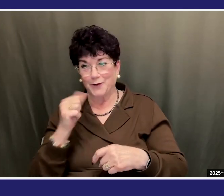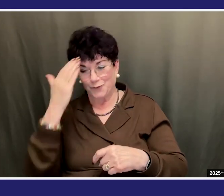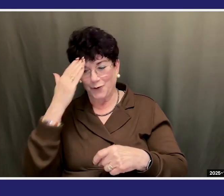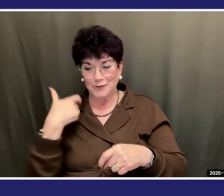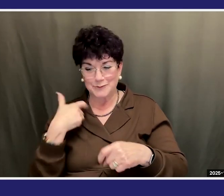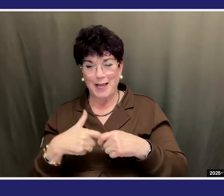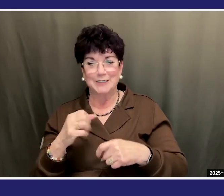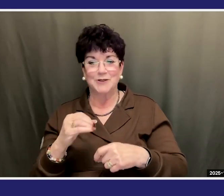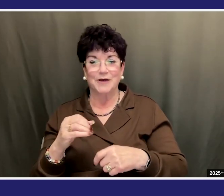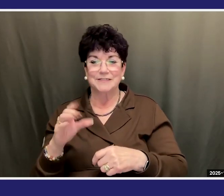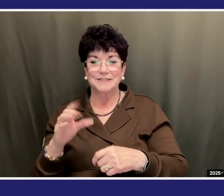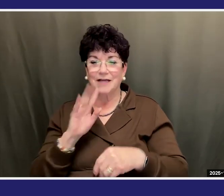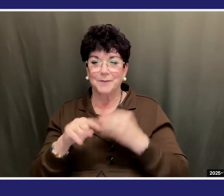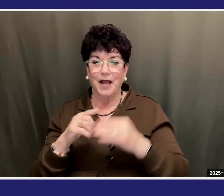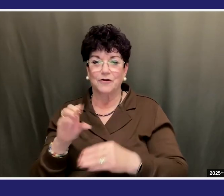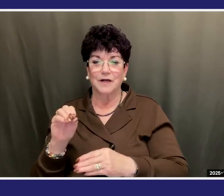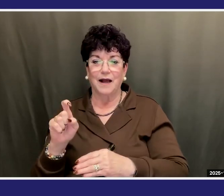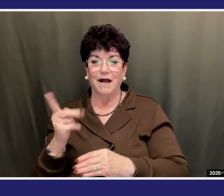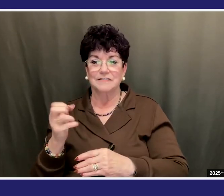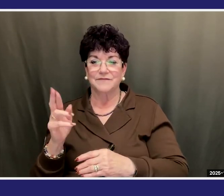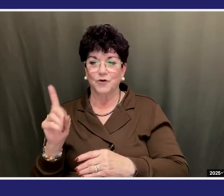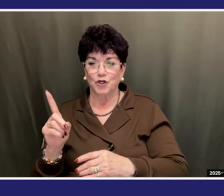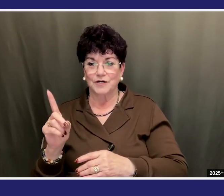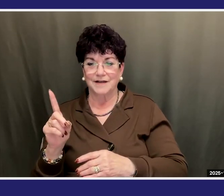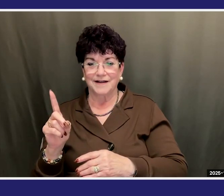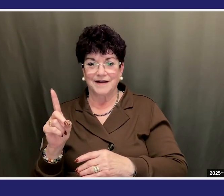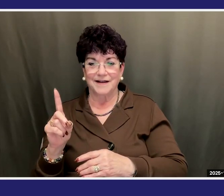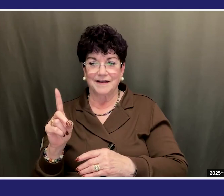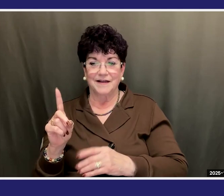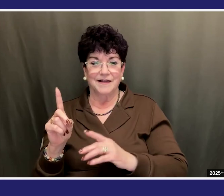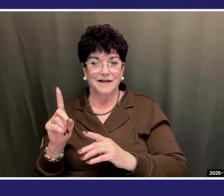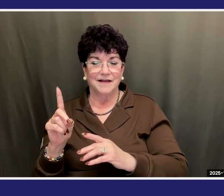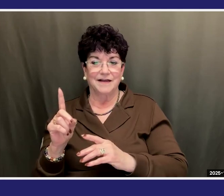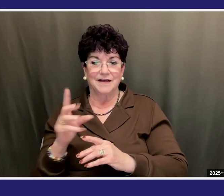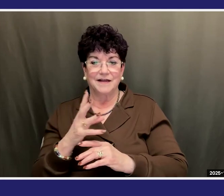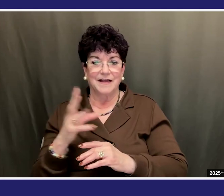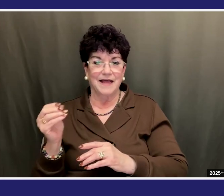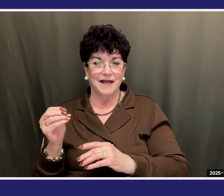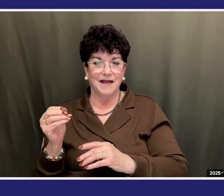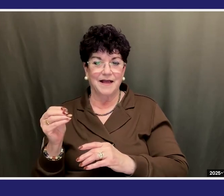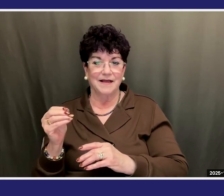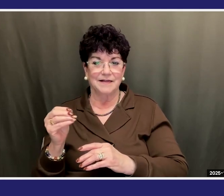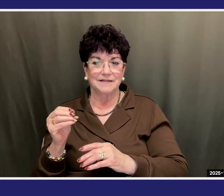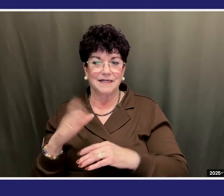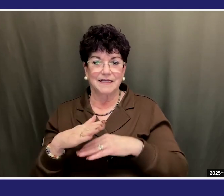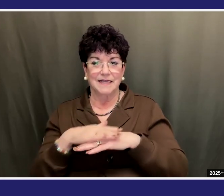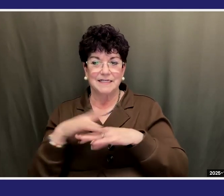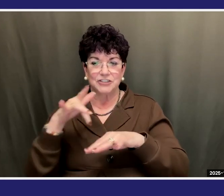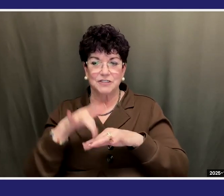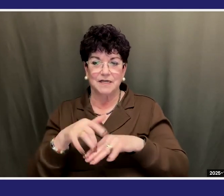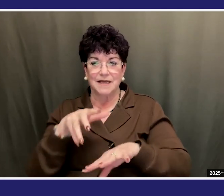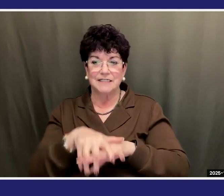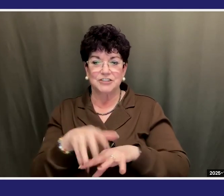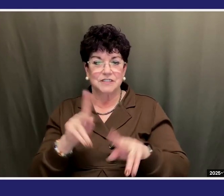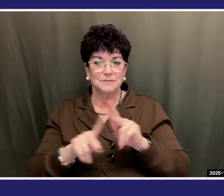Proyecto Mixteco Indígena, MICOP, y como directora de bienestar superviso varios programas de salud mental,